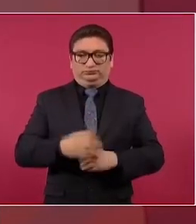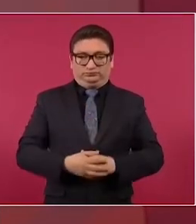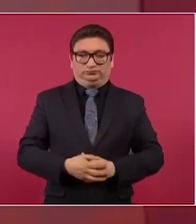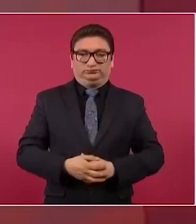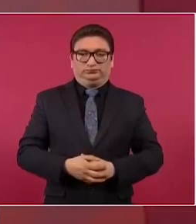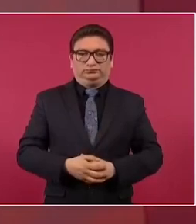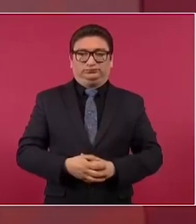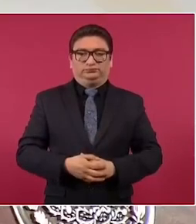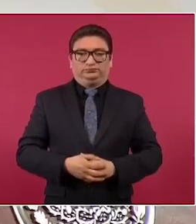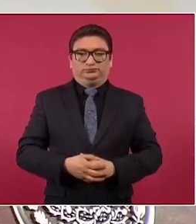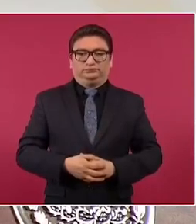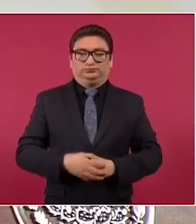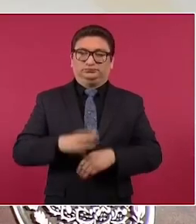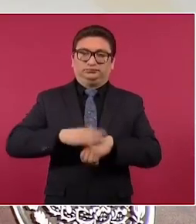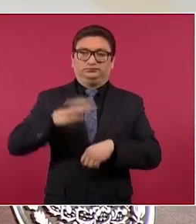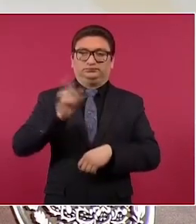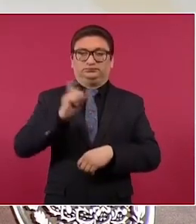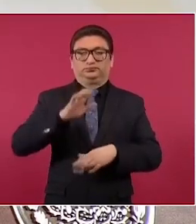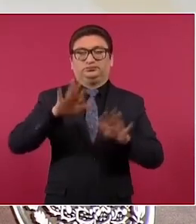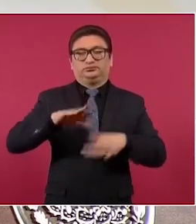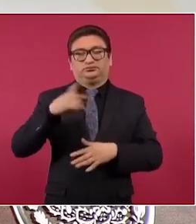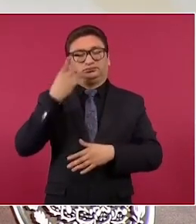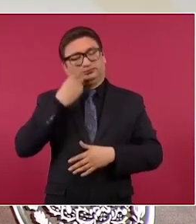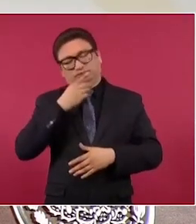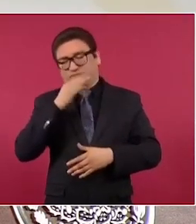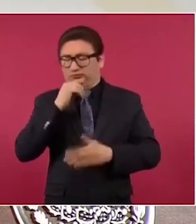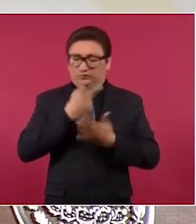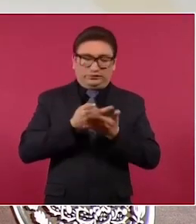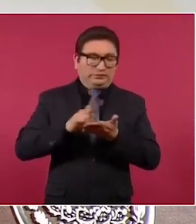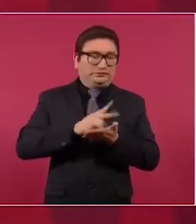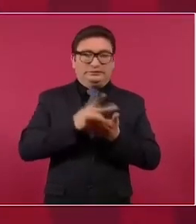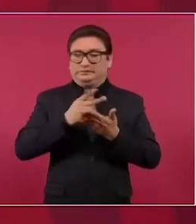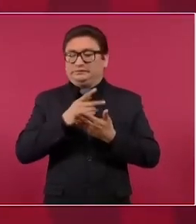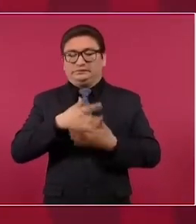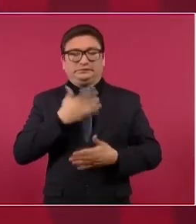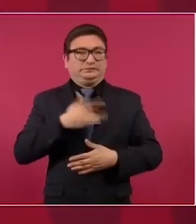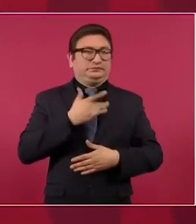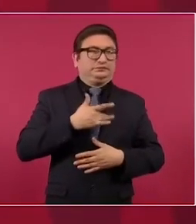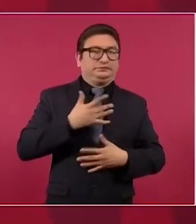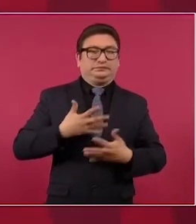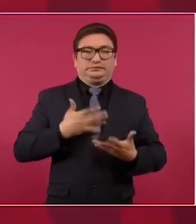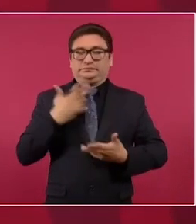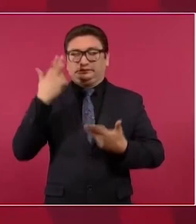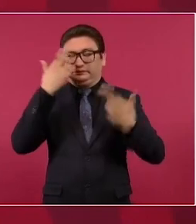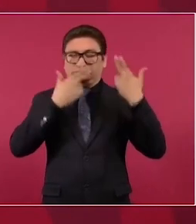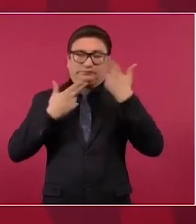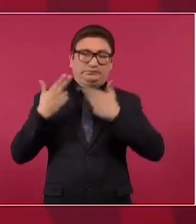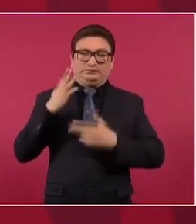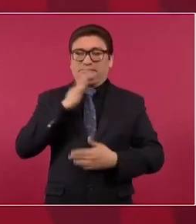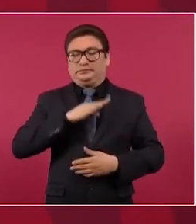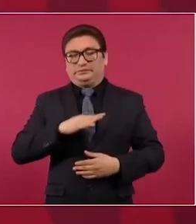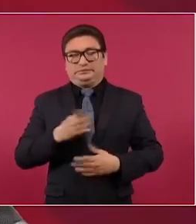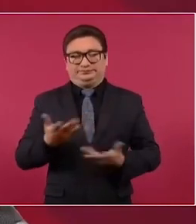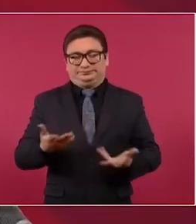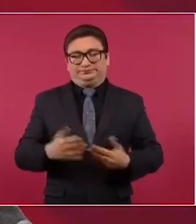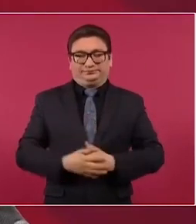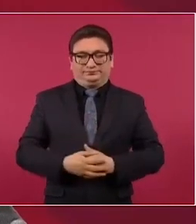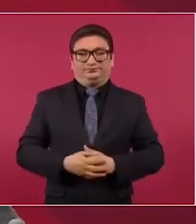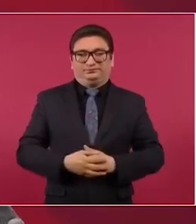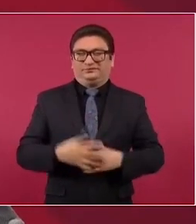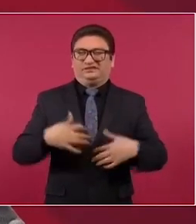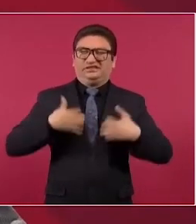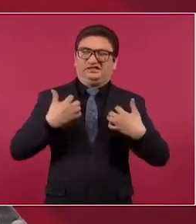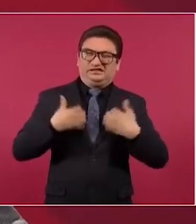Además, cuando no duerme uno bien, no anda uno de buen humor, se